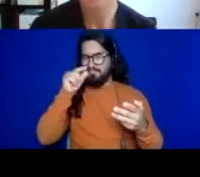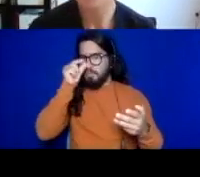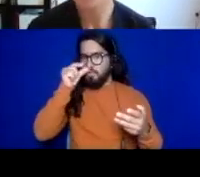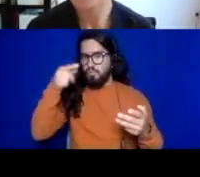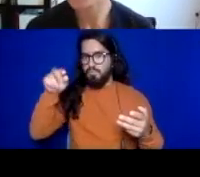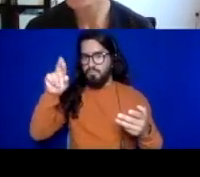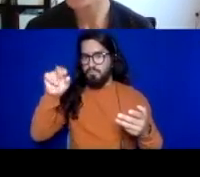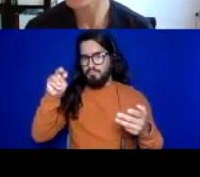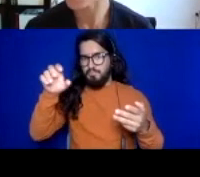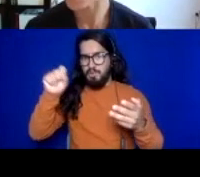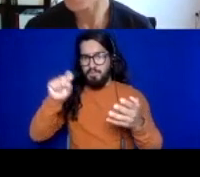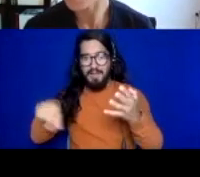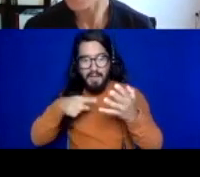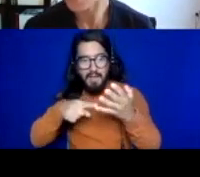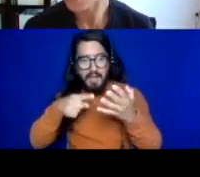también códigos